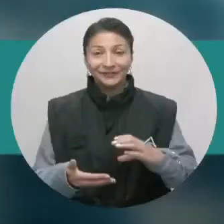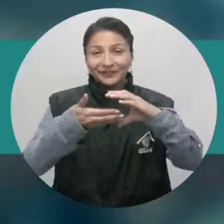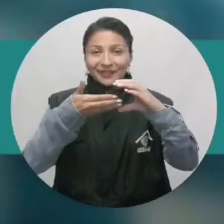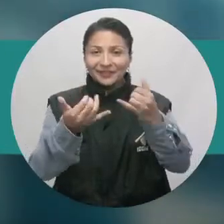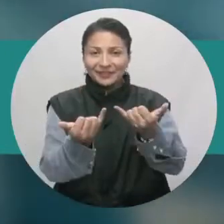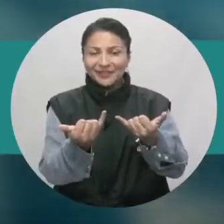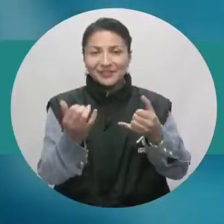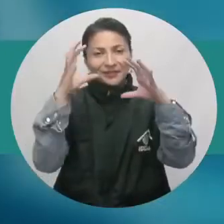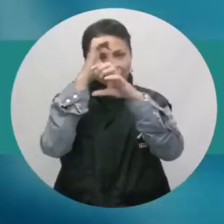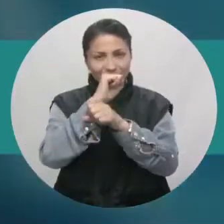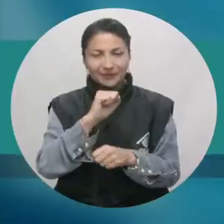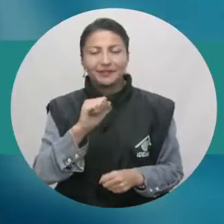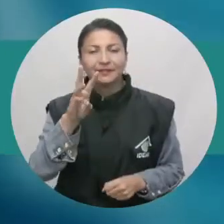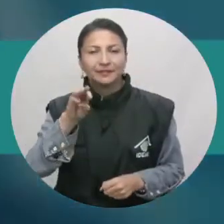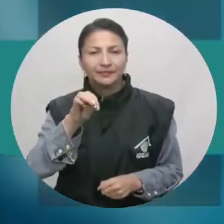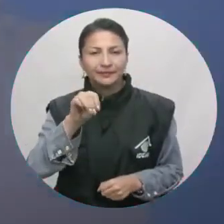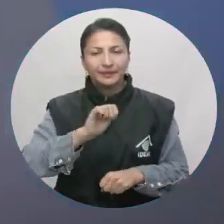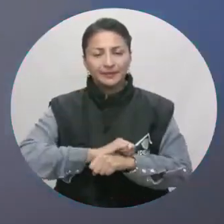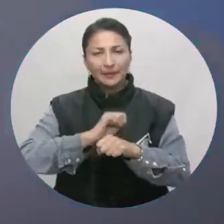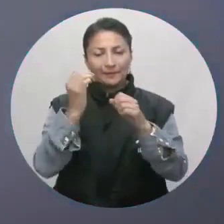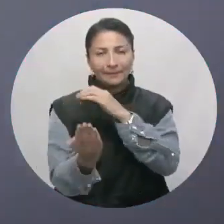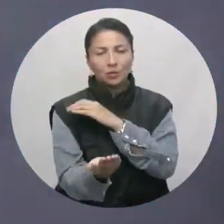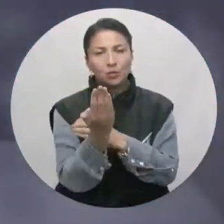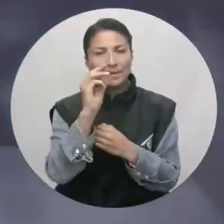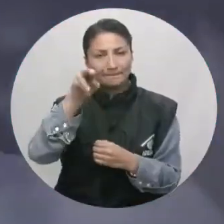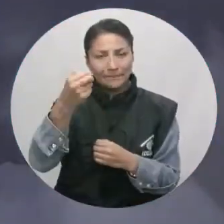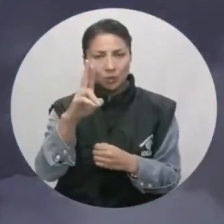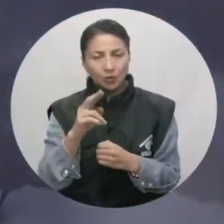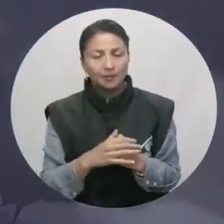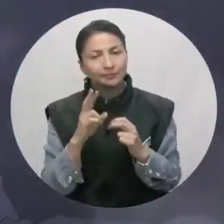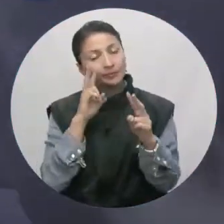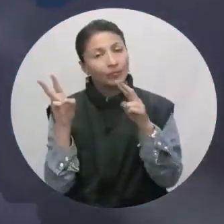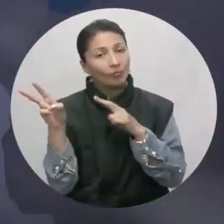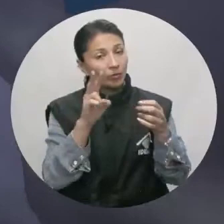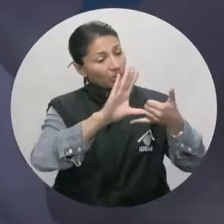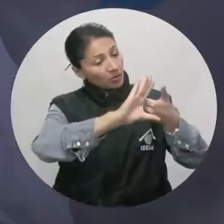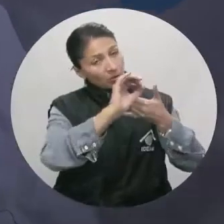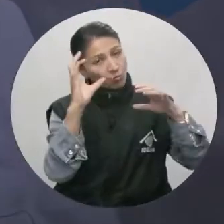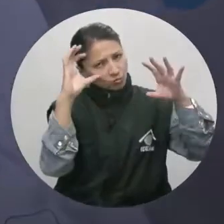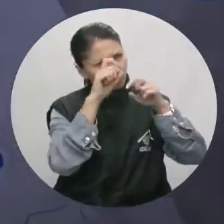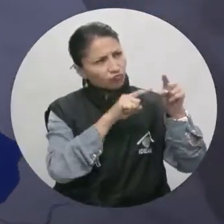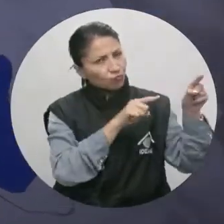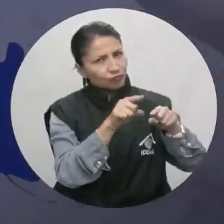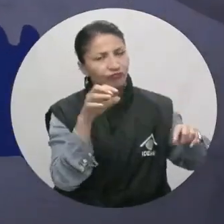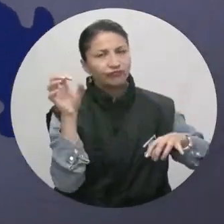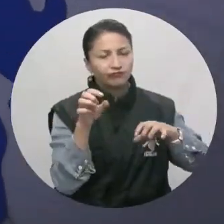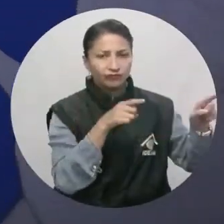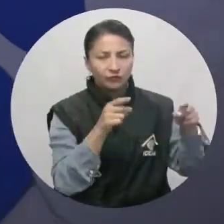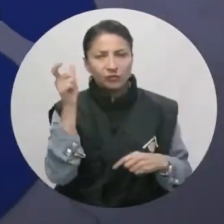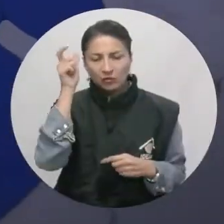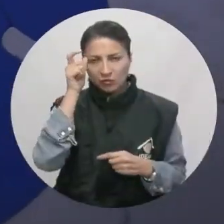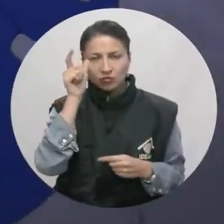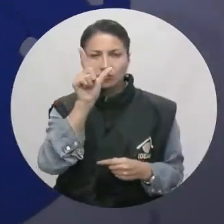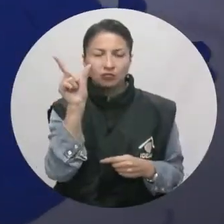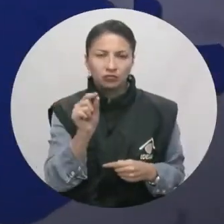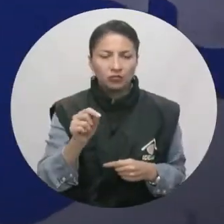Pronóstico del tiempo para la noche del miércoles y la madrugada del jueves. La noche caribeña espera las lluvias al occidente de Córdoba